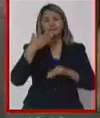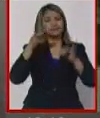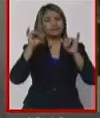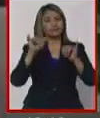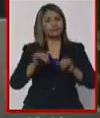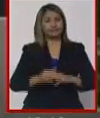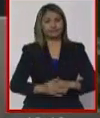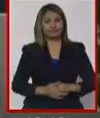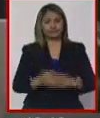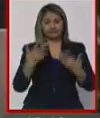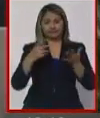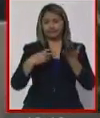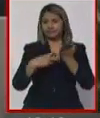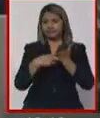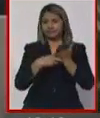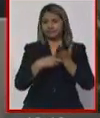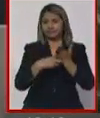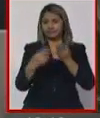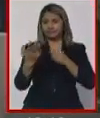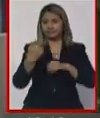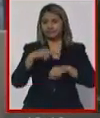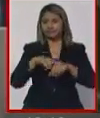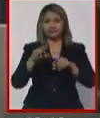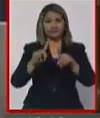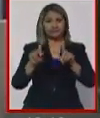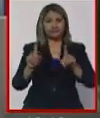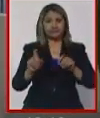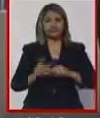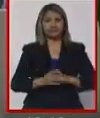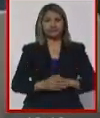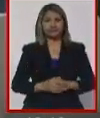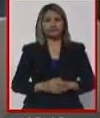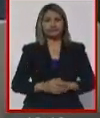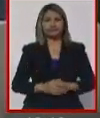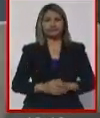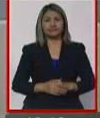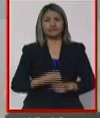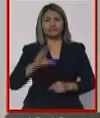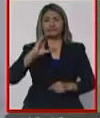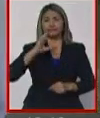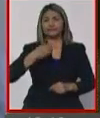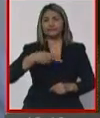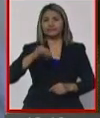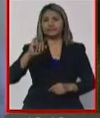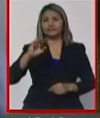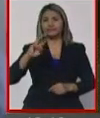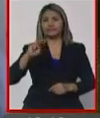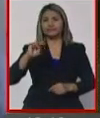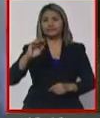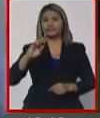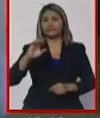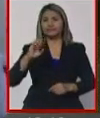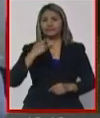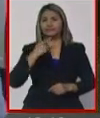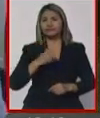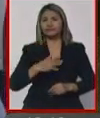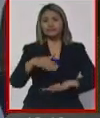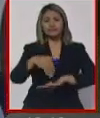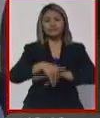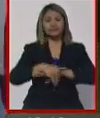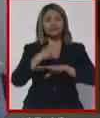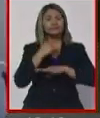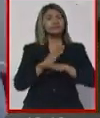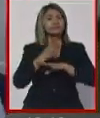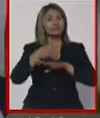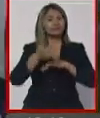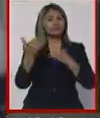arriesgarse. ¿Te han vendido pasaje normal? ¿Hasta dónde tiene que ir? Hasta Chimoré. A la noche vamos a pasar, sí.